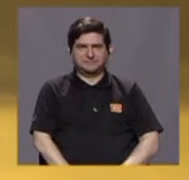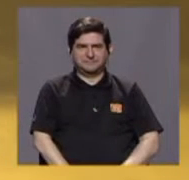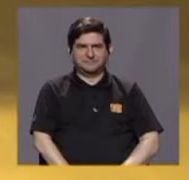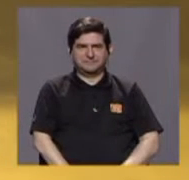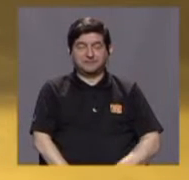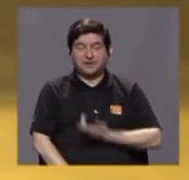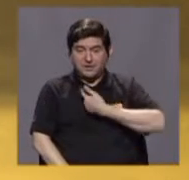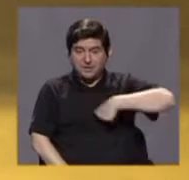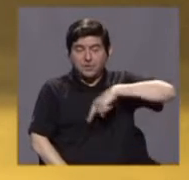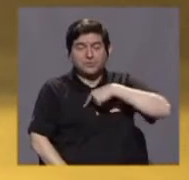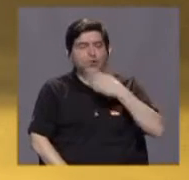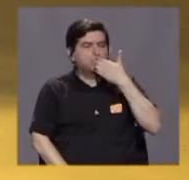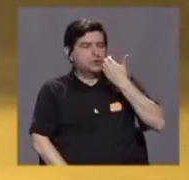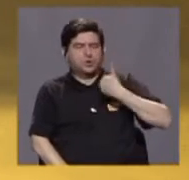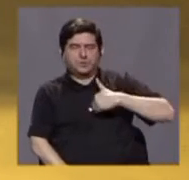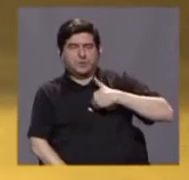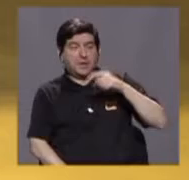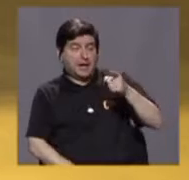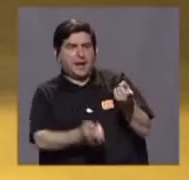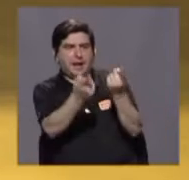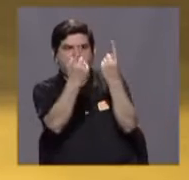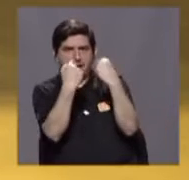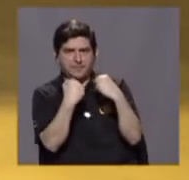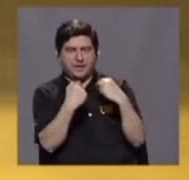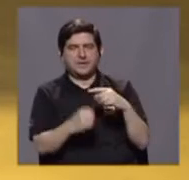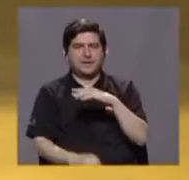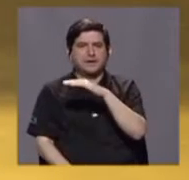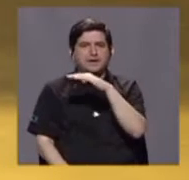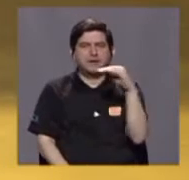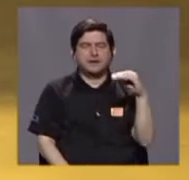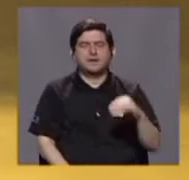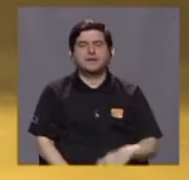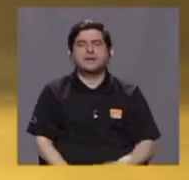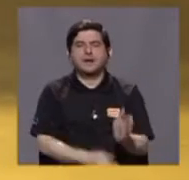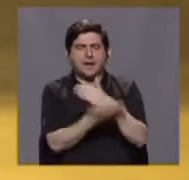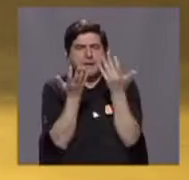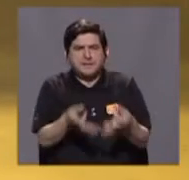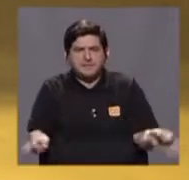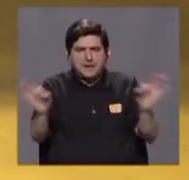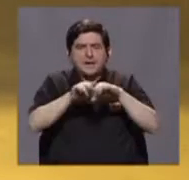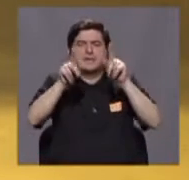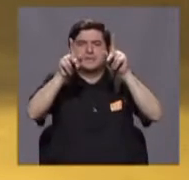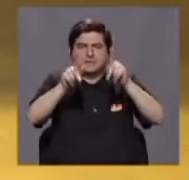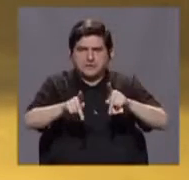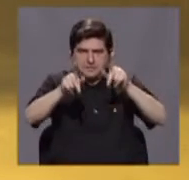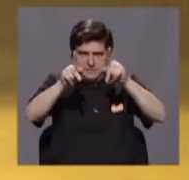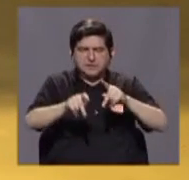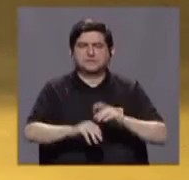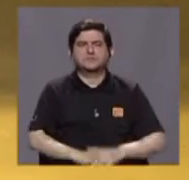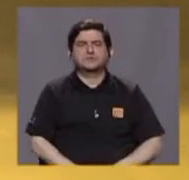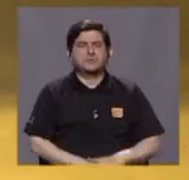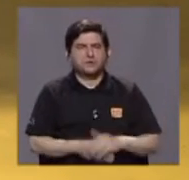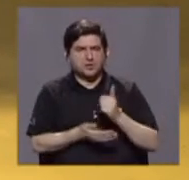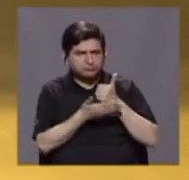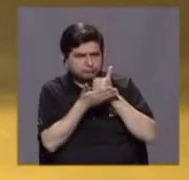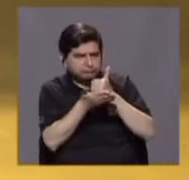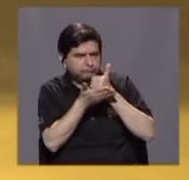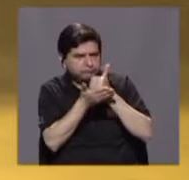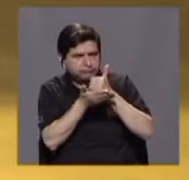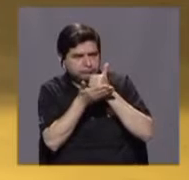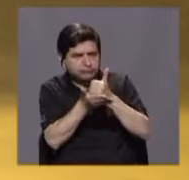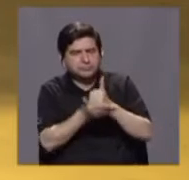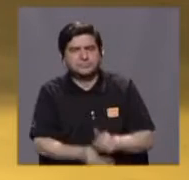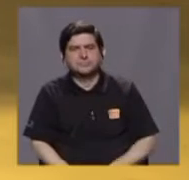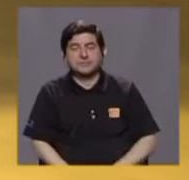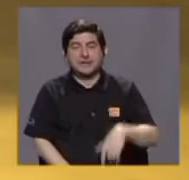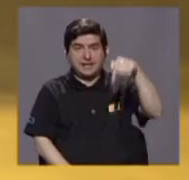que tuvimos el privilegio de tenerlo a él y a buena parte de la gente que colaboraba con él de